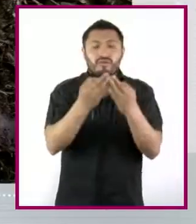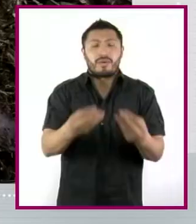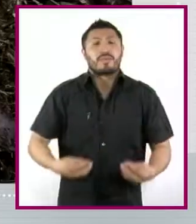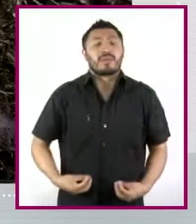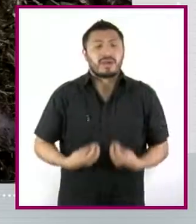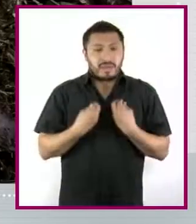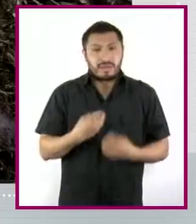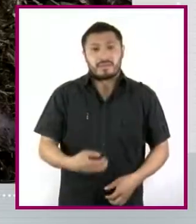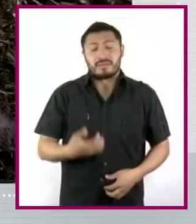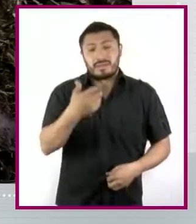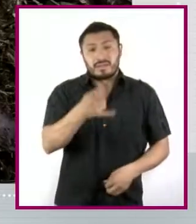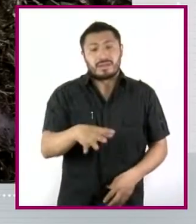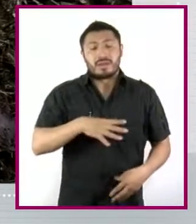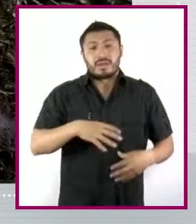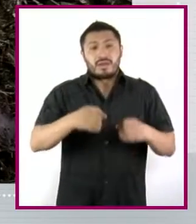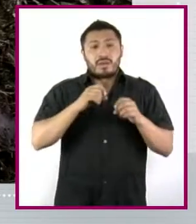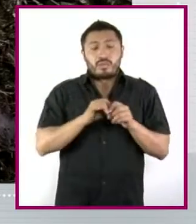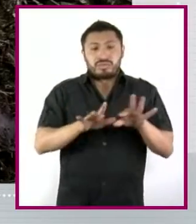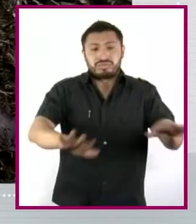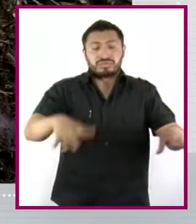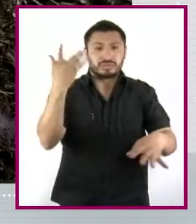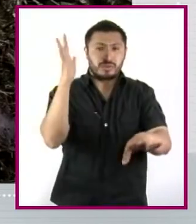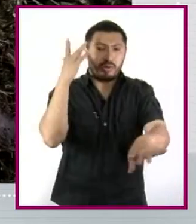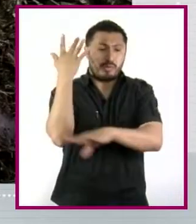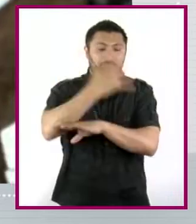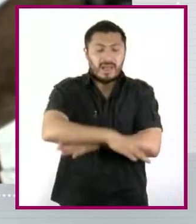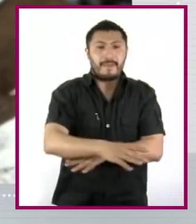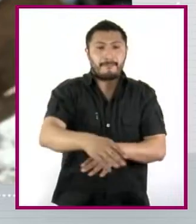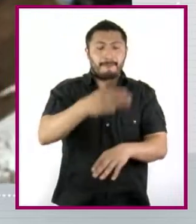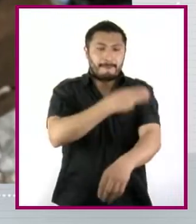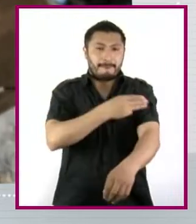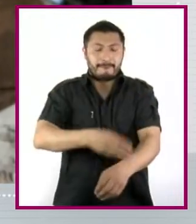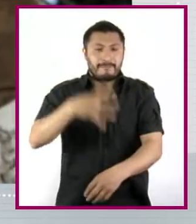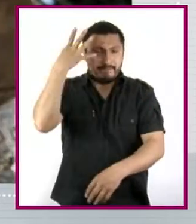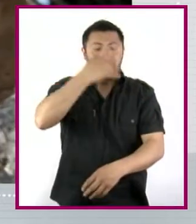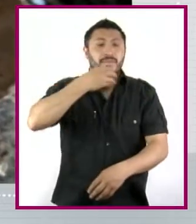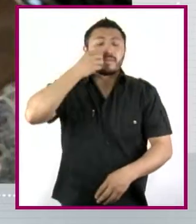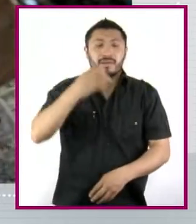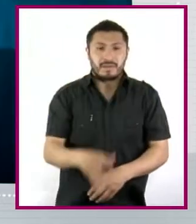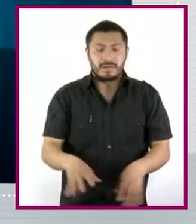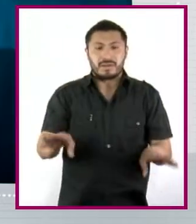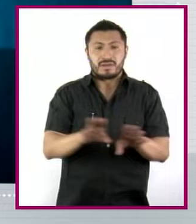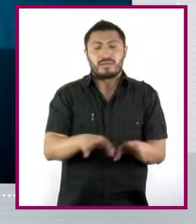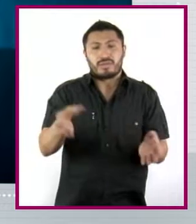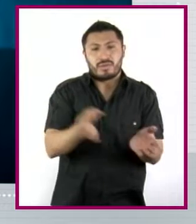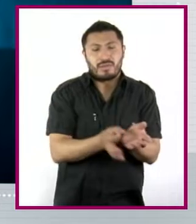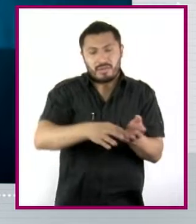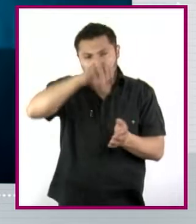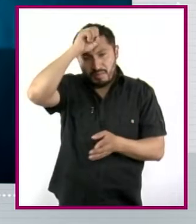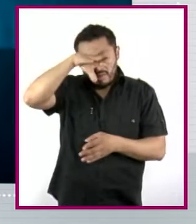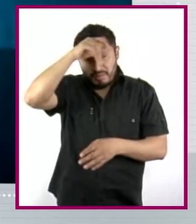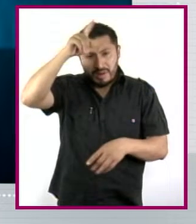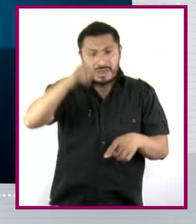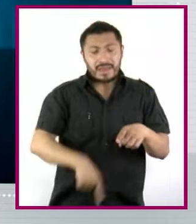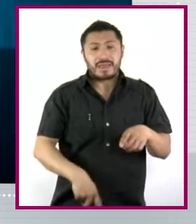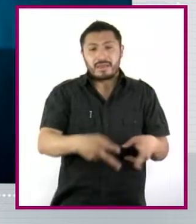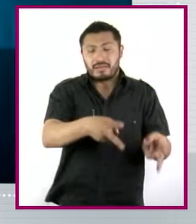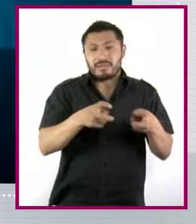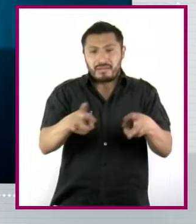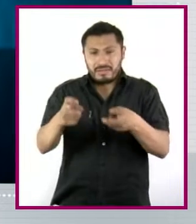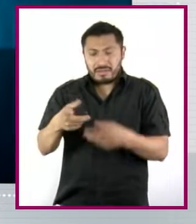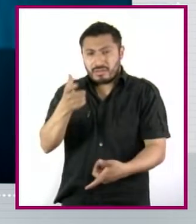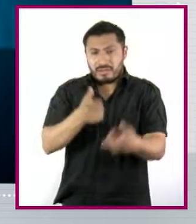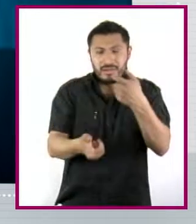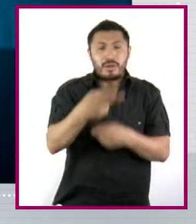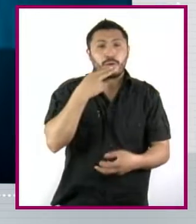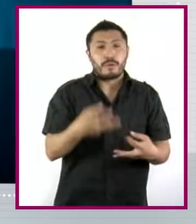De esta manera, proliferaron la tala clandestina de maderas preciosas, la explotación ilegal de minerales, la extorsión o cobro de cuotas por el uso de